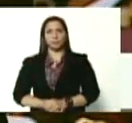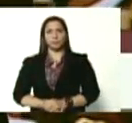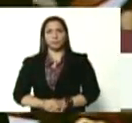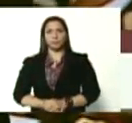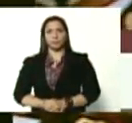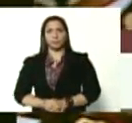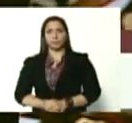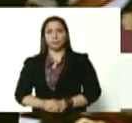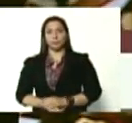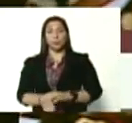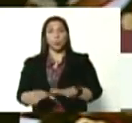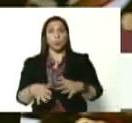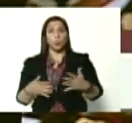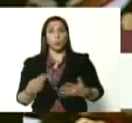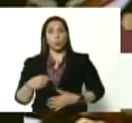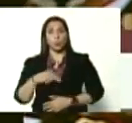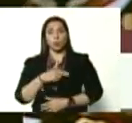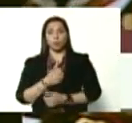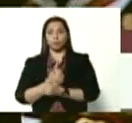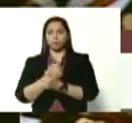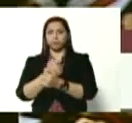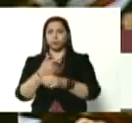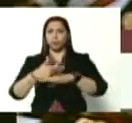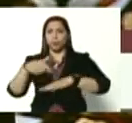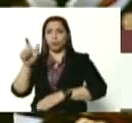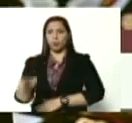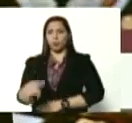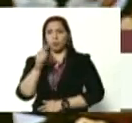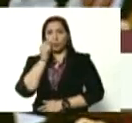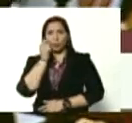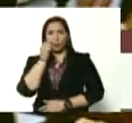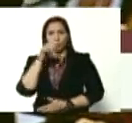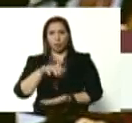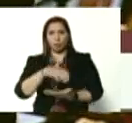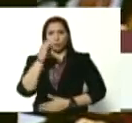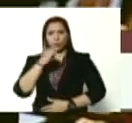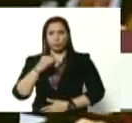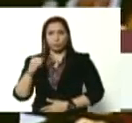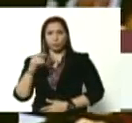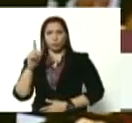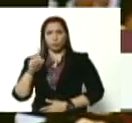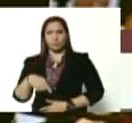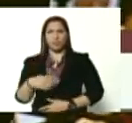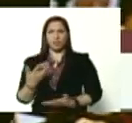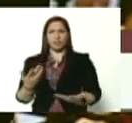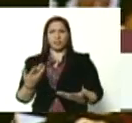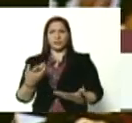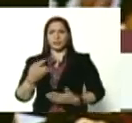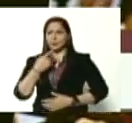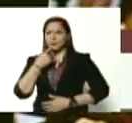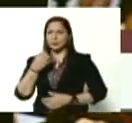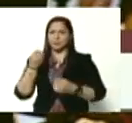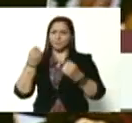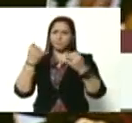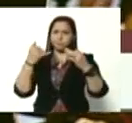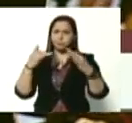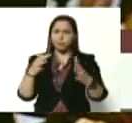y cuando nuestro querido gobernador enumera y habla de